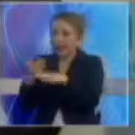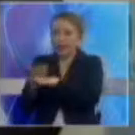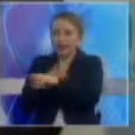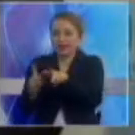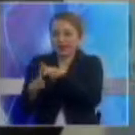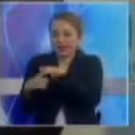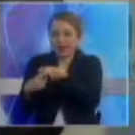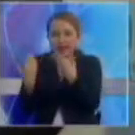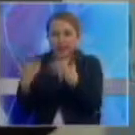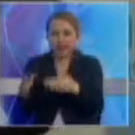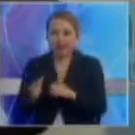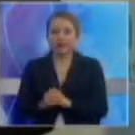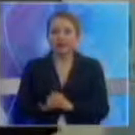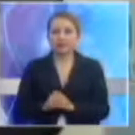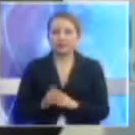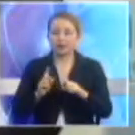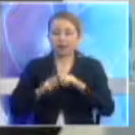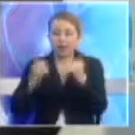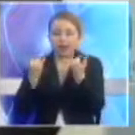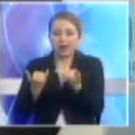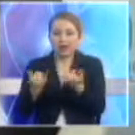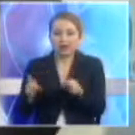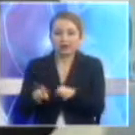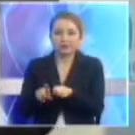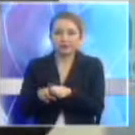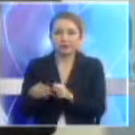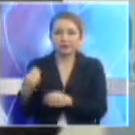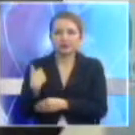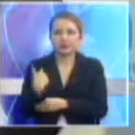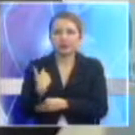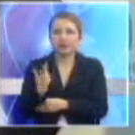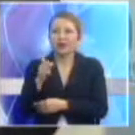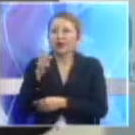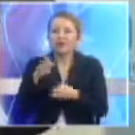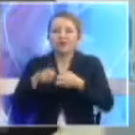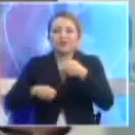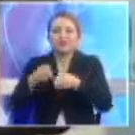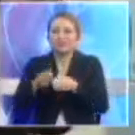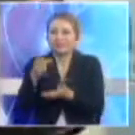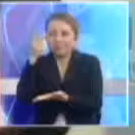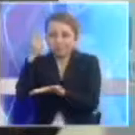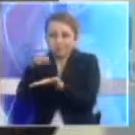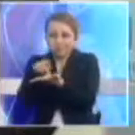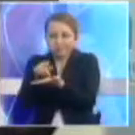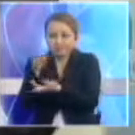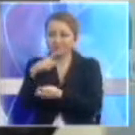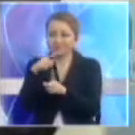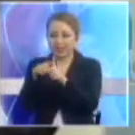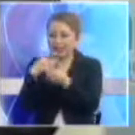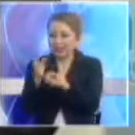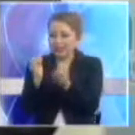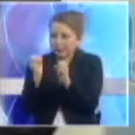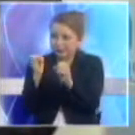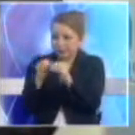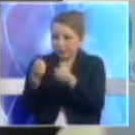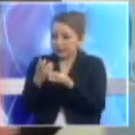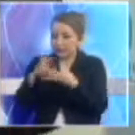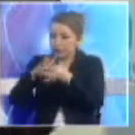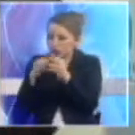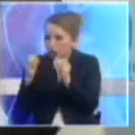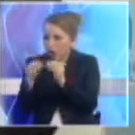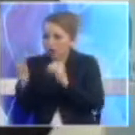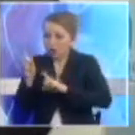mismo. Y bueno, actualmente igual todavía tenemos unos problemitas puntuales, ya no es generalizada la situación en